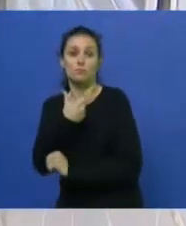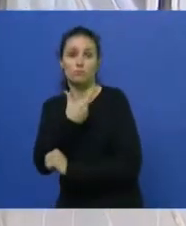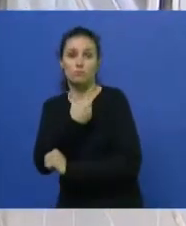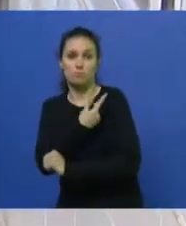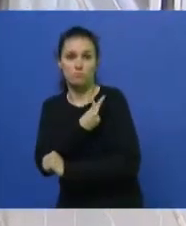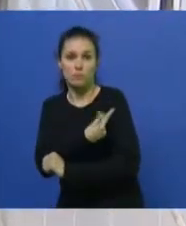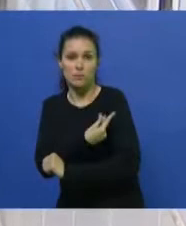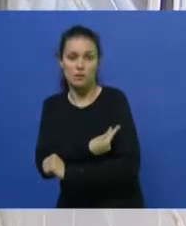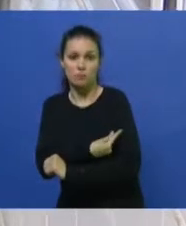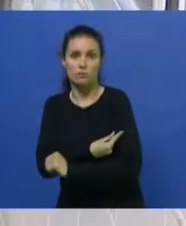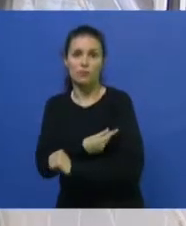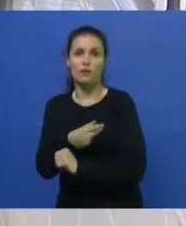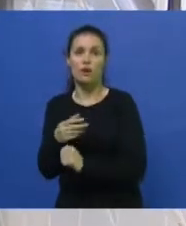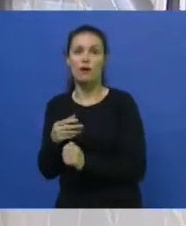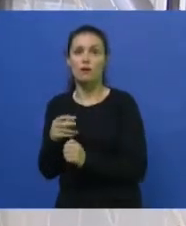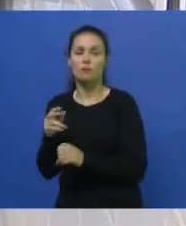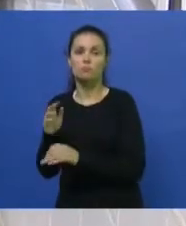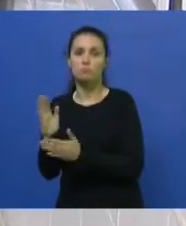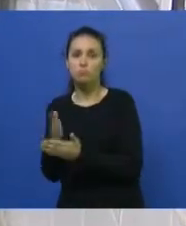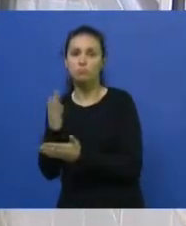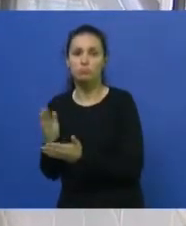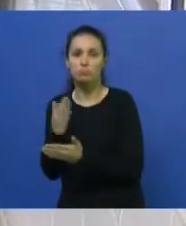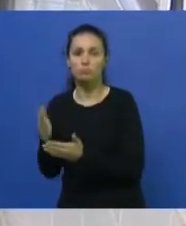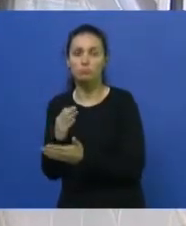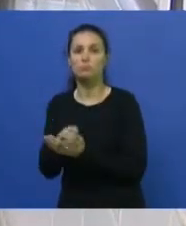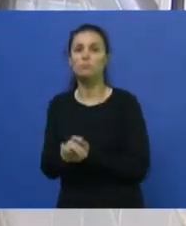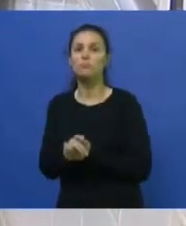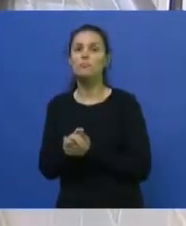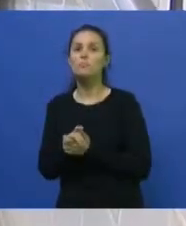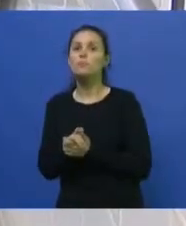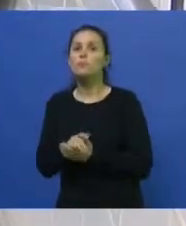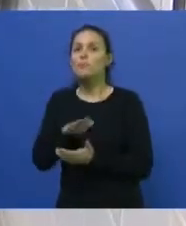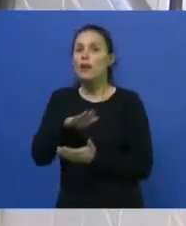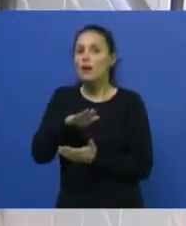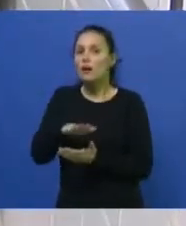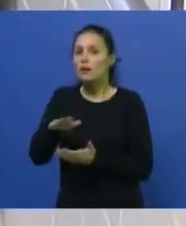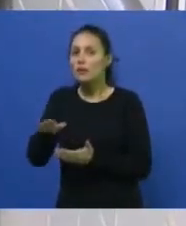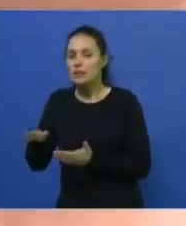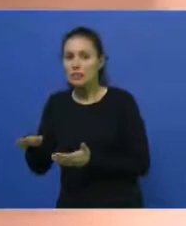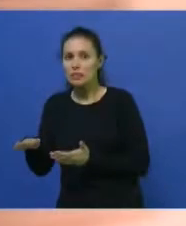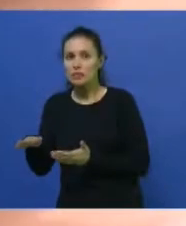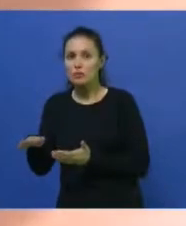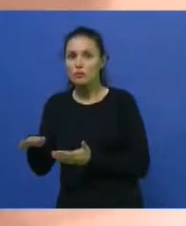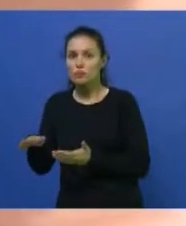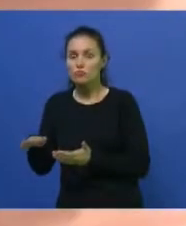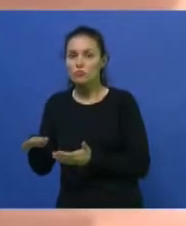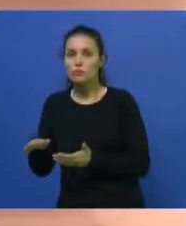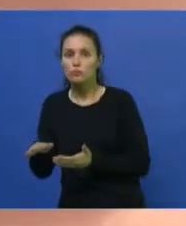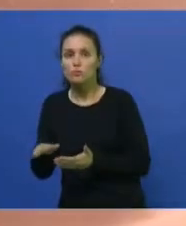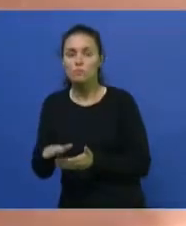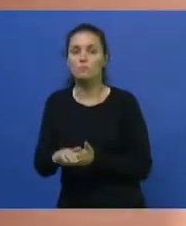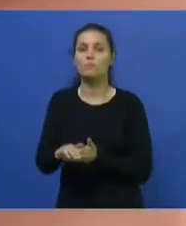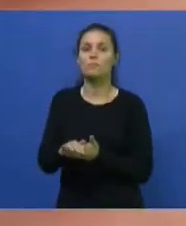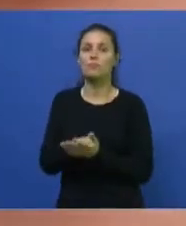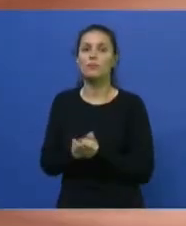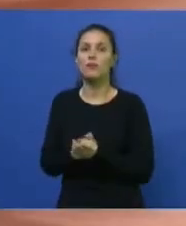antibiótica en todos los niños que tienen entre 13 y de 13 meses y 5 años de